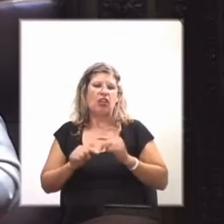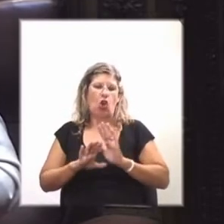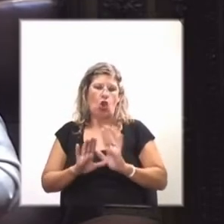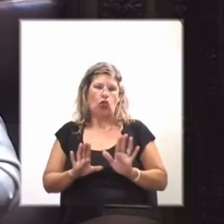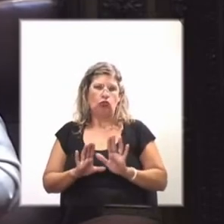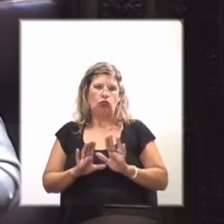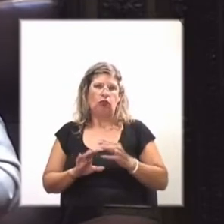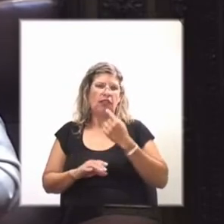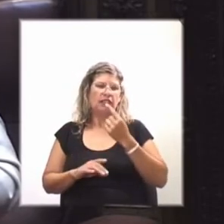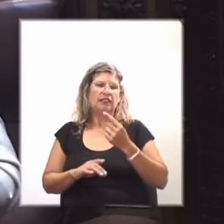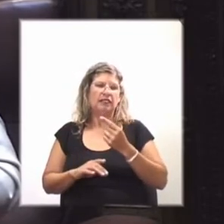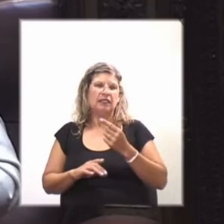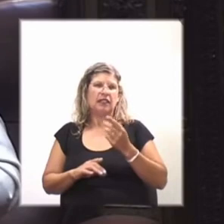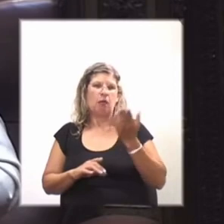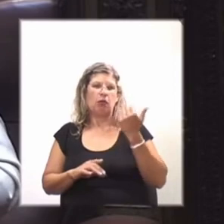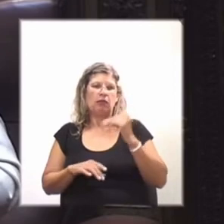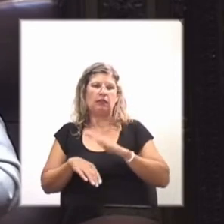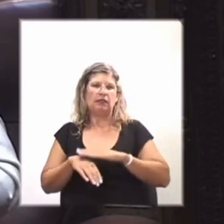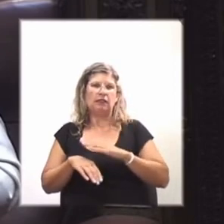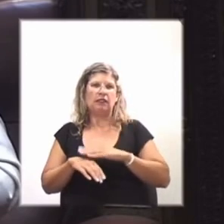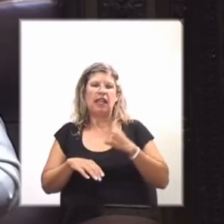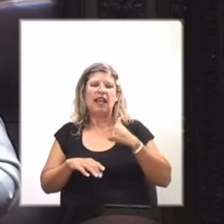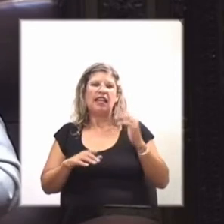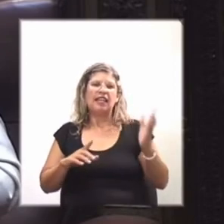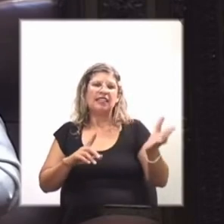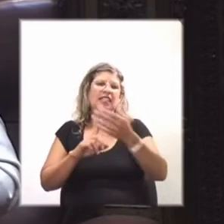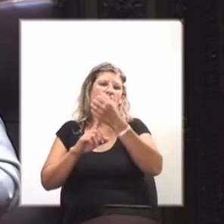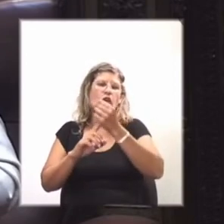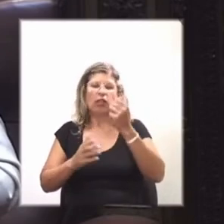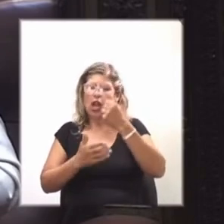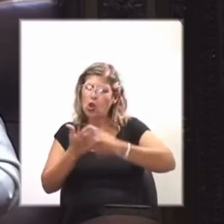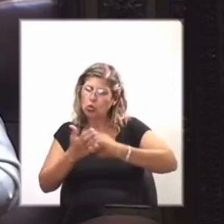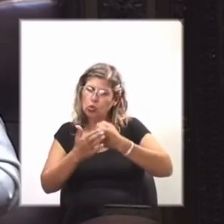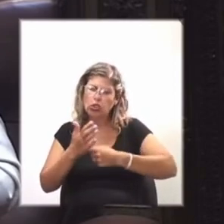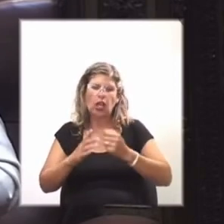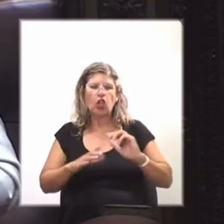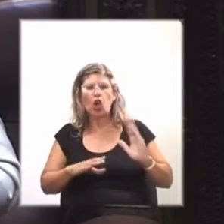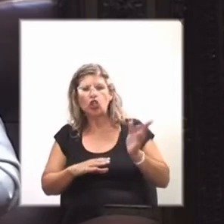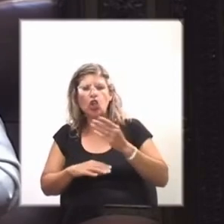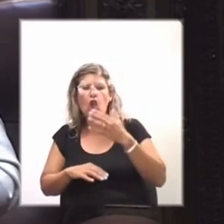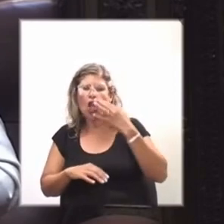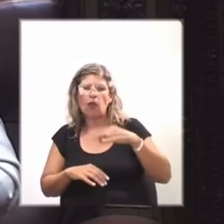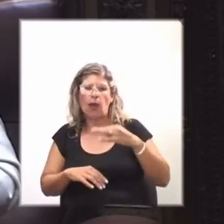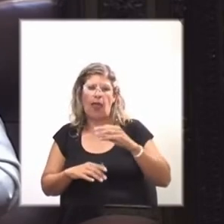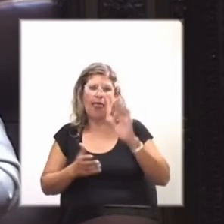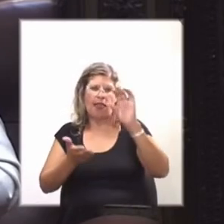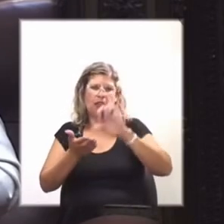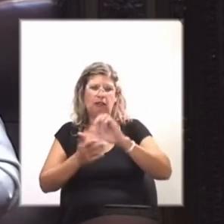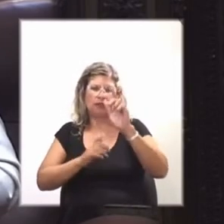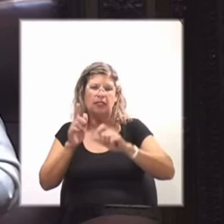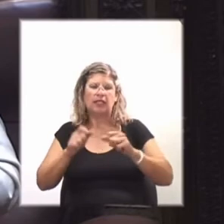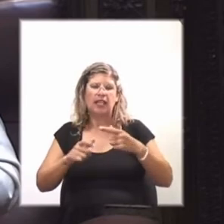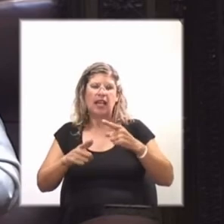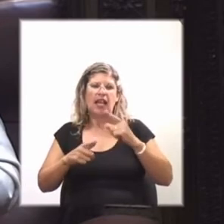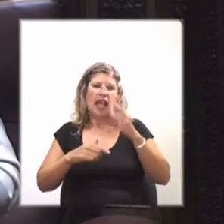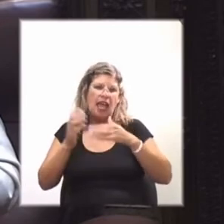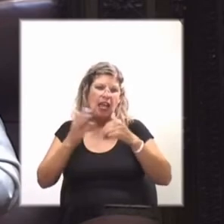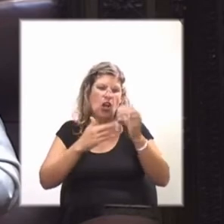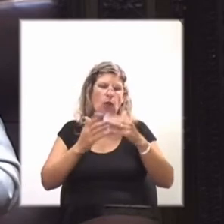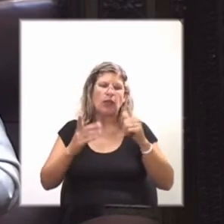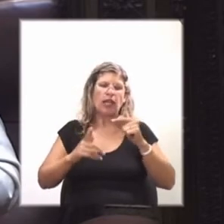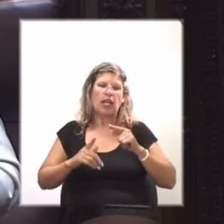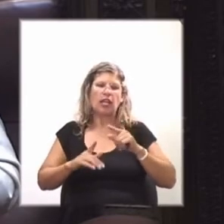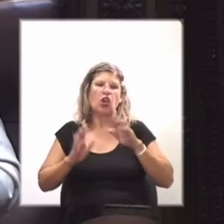ese momento, y se conquista luchando junto a todos los verdaderos patriotas. La construye el obrero y el ama de casa, el estudiante,